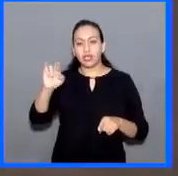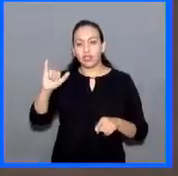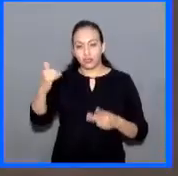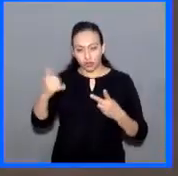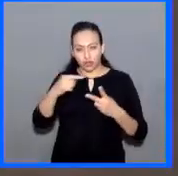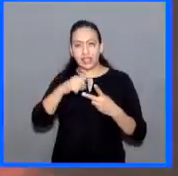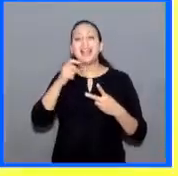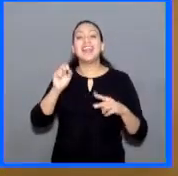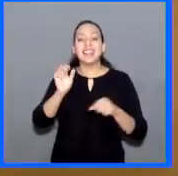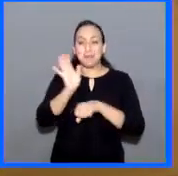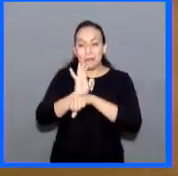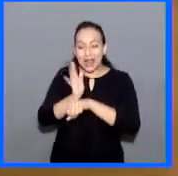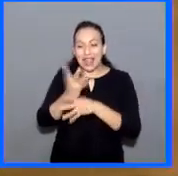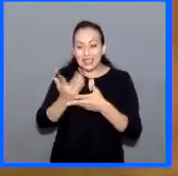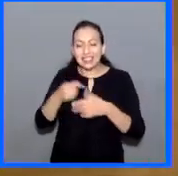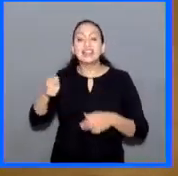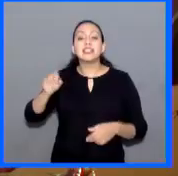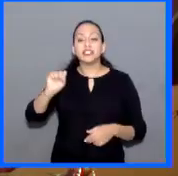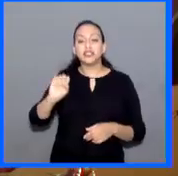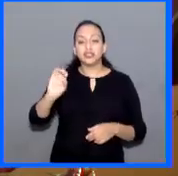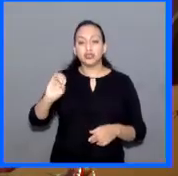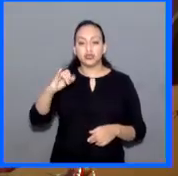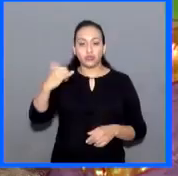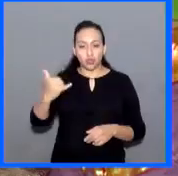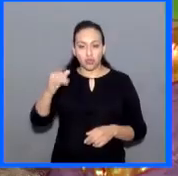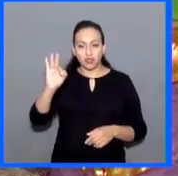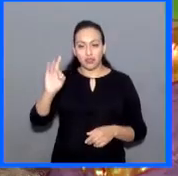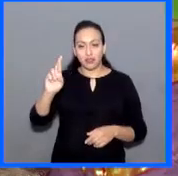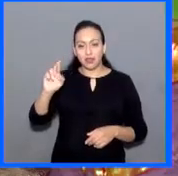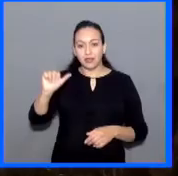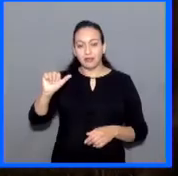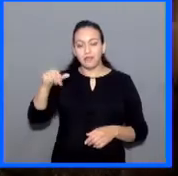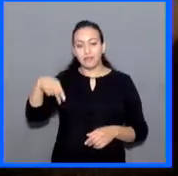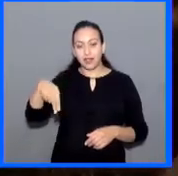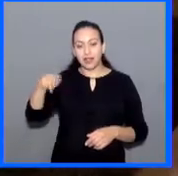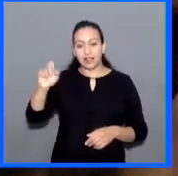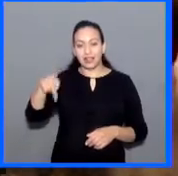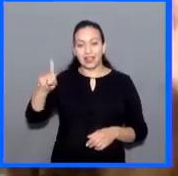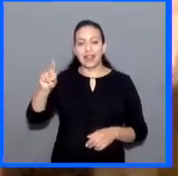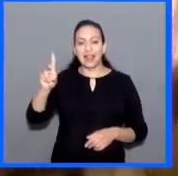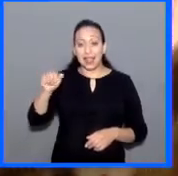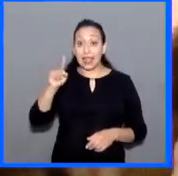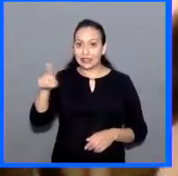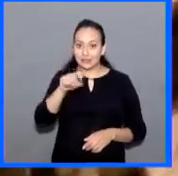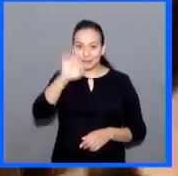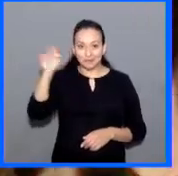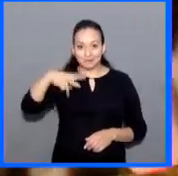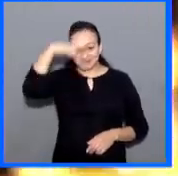Frankelda, el primer largometraje en stop motion 100% mexicano.